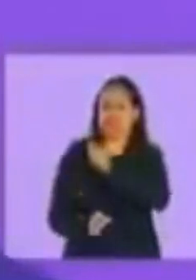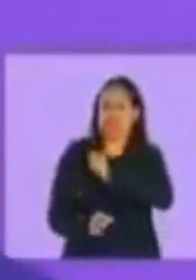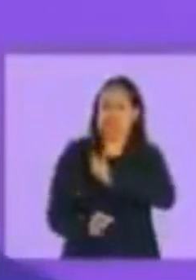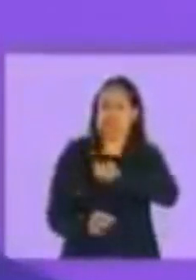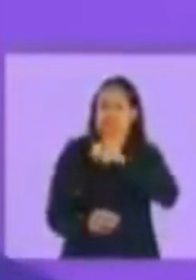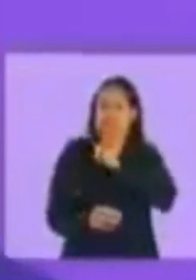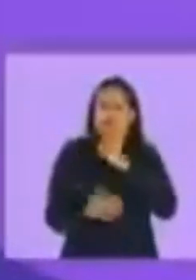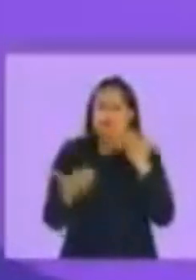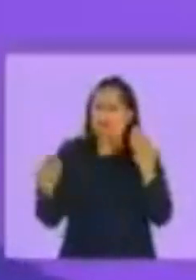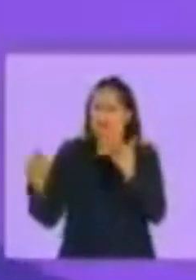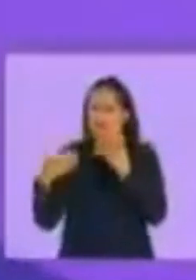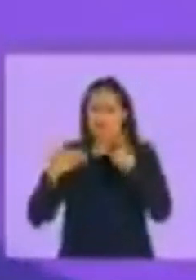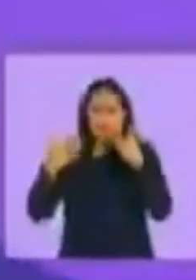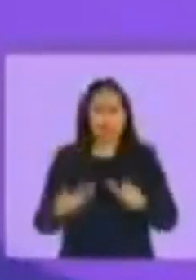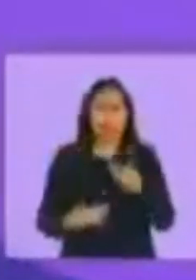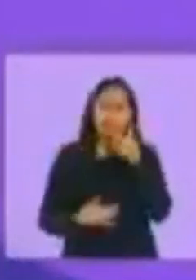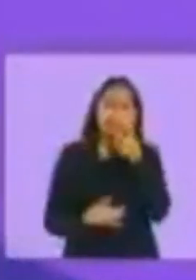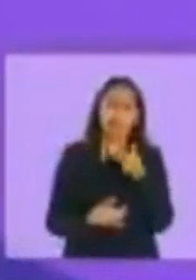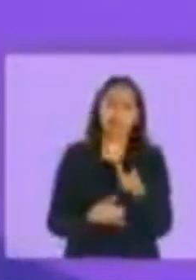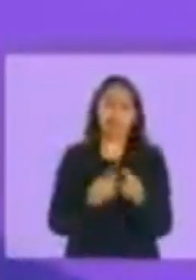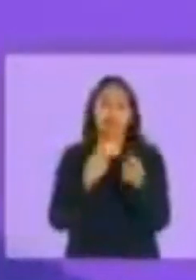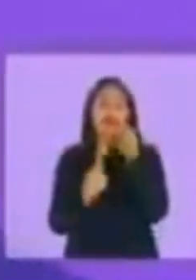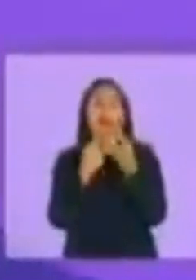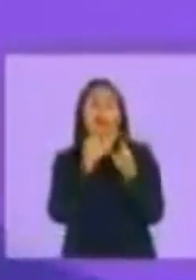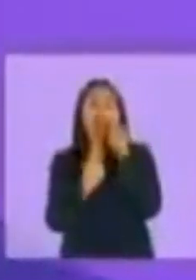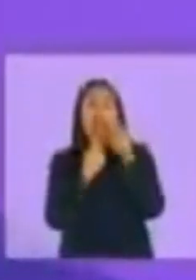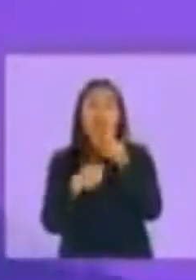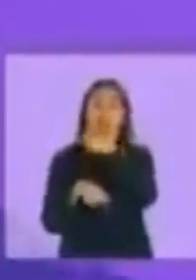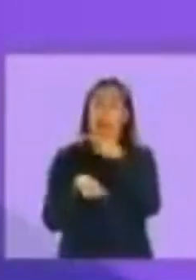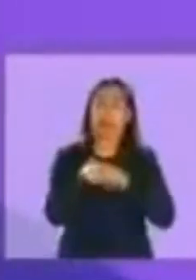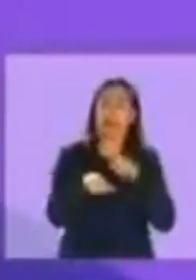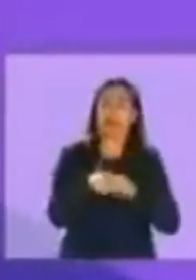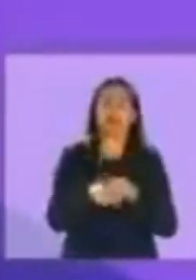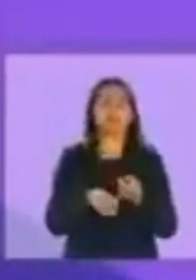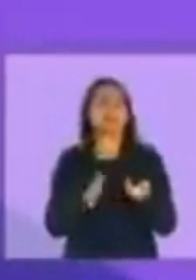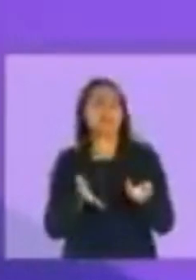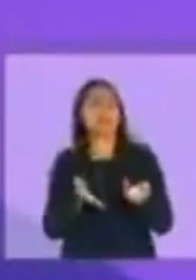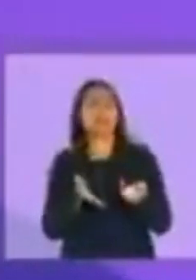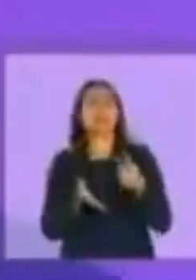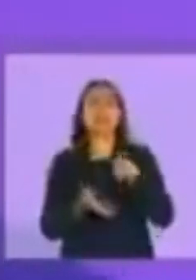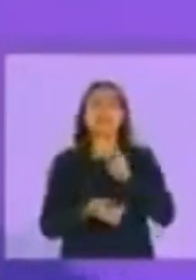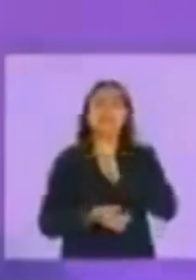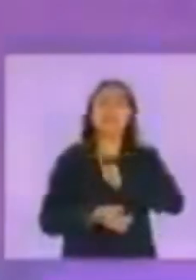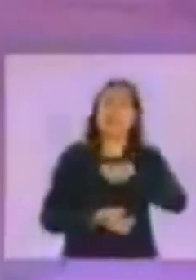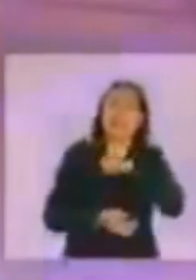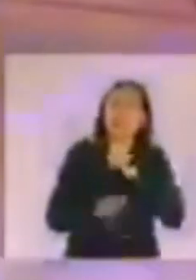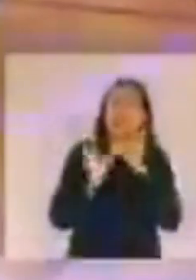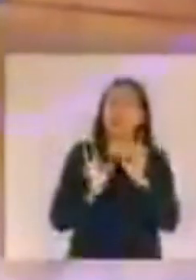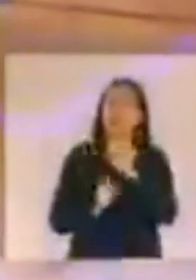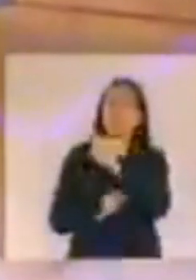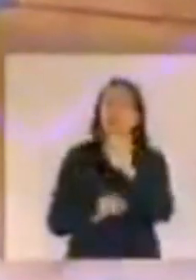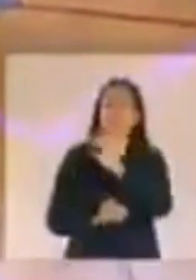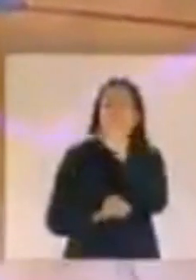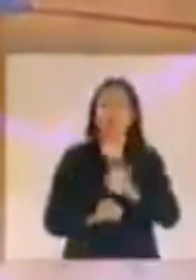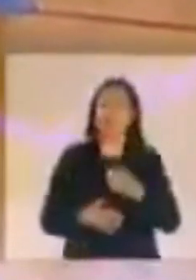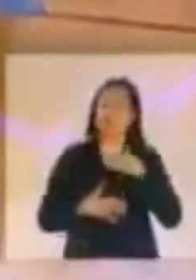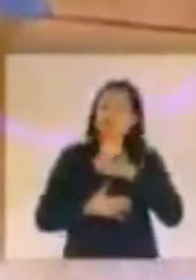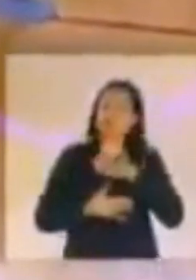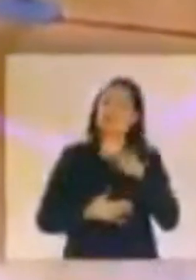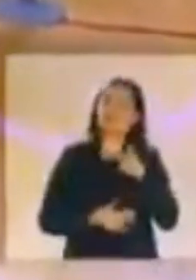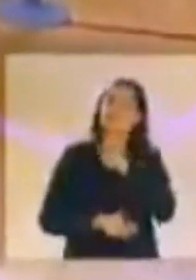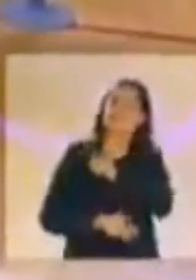ahora quieren enfermarme. Estoy al 100, me gusta todavía batear,